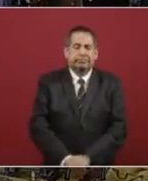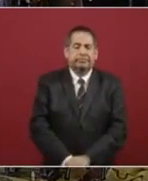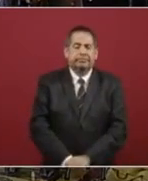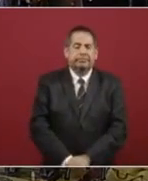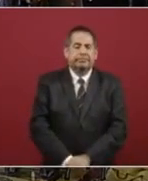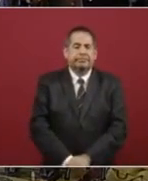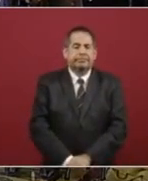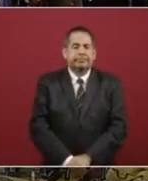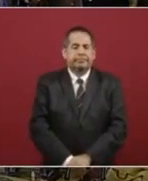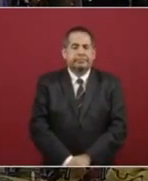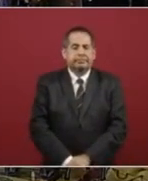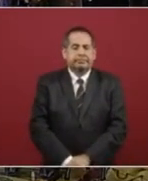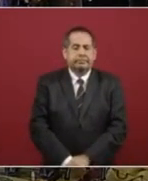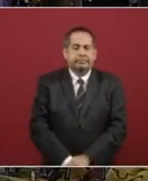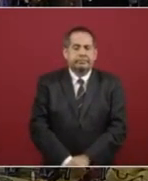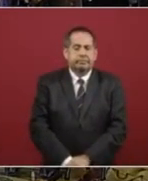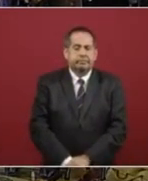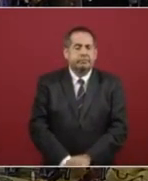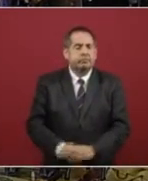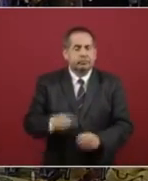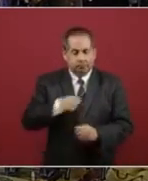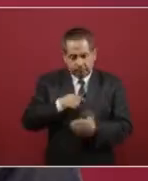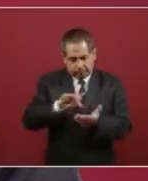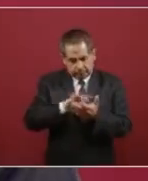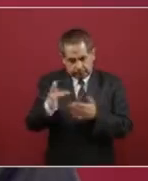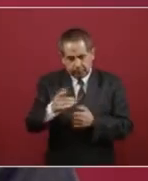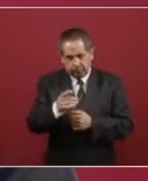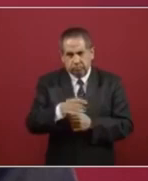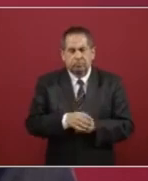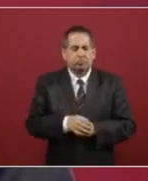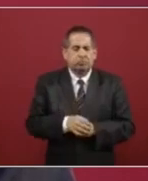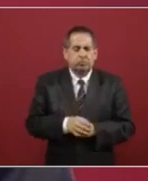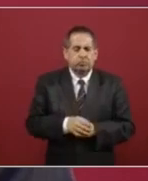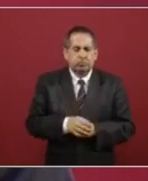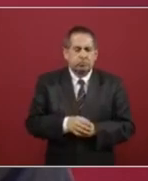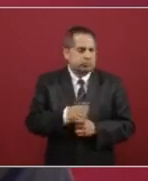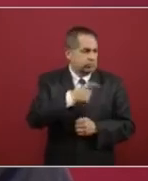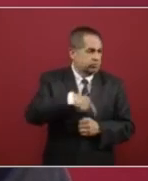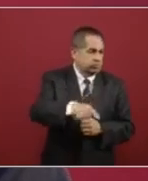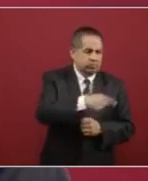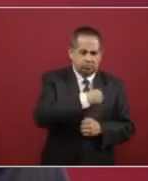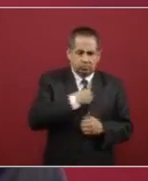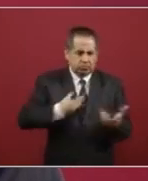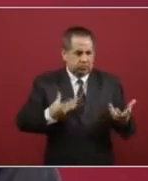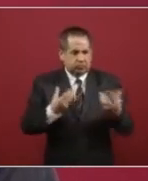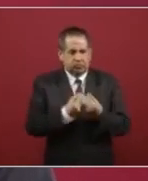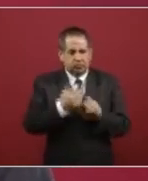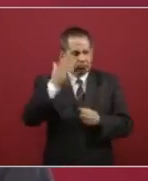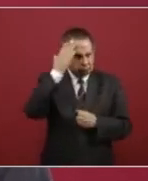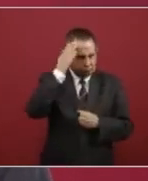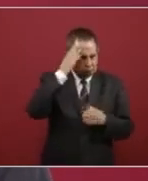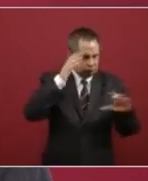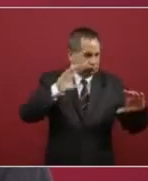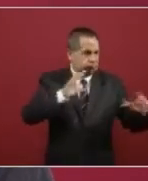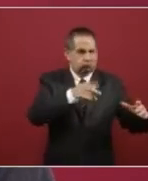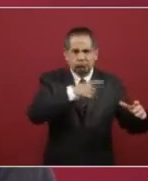Bueno, pues yo le agradezco mucho a los militantes, dirigentes de